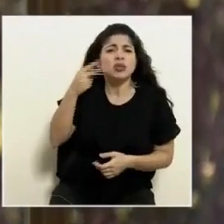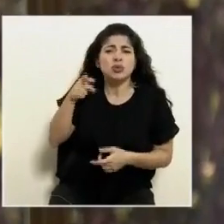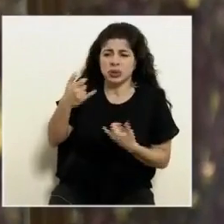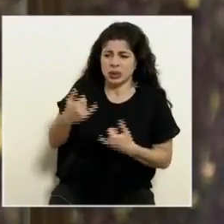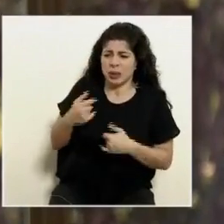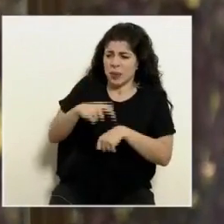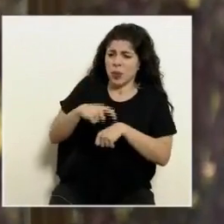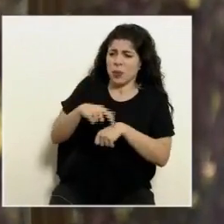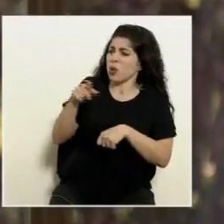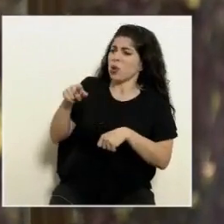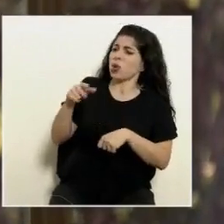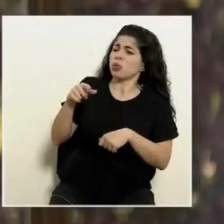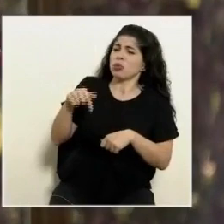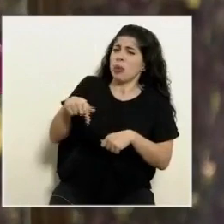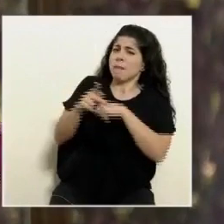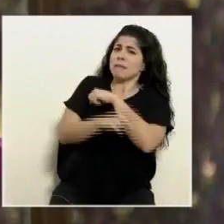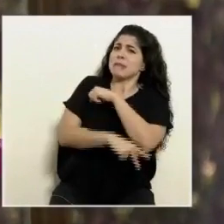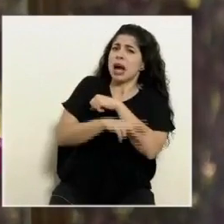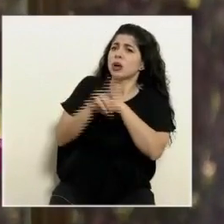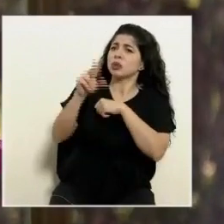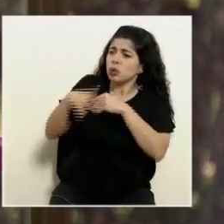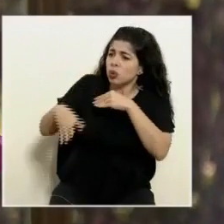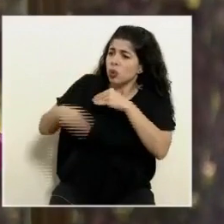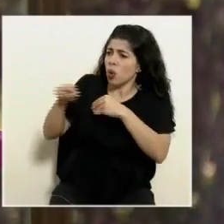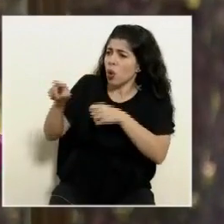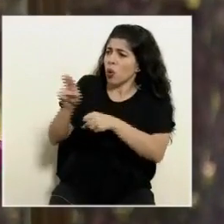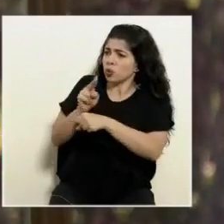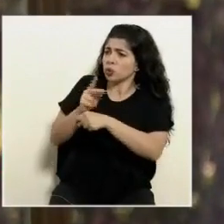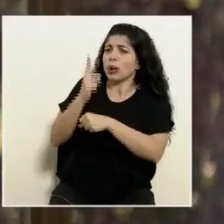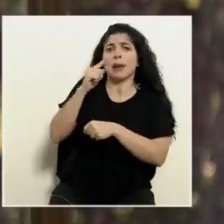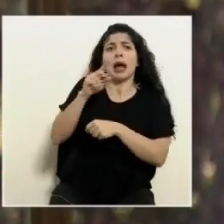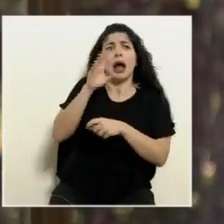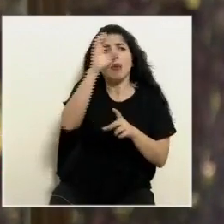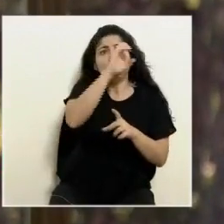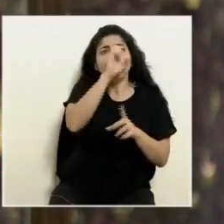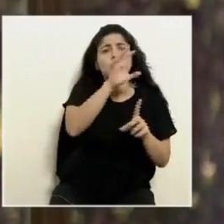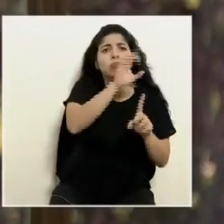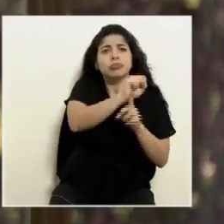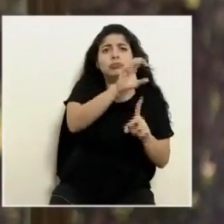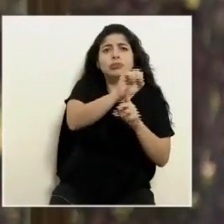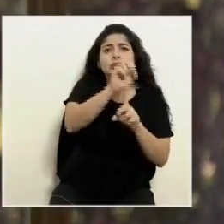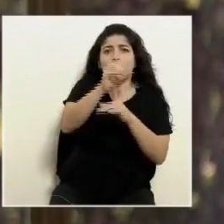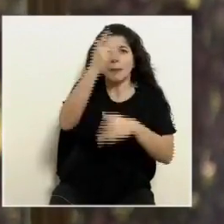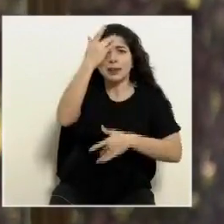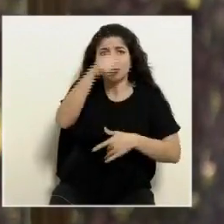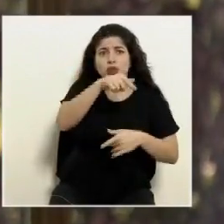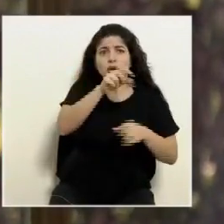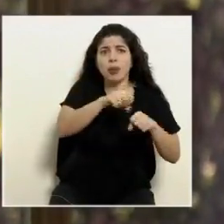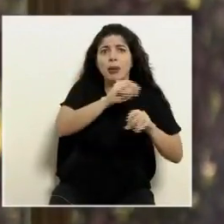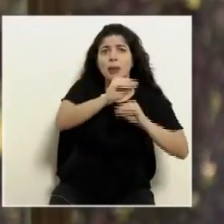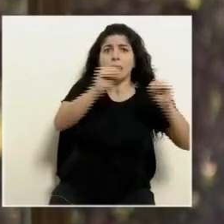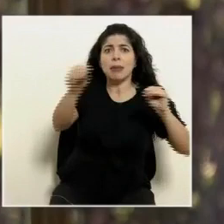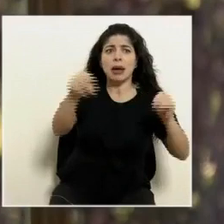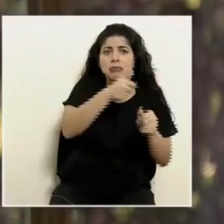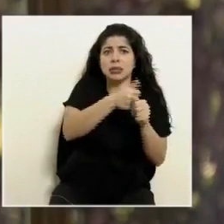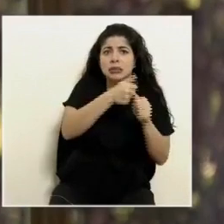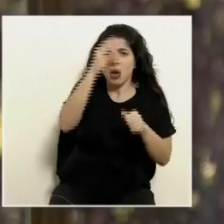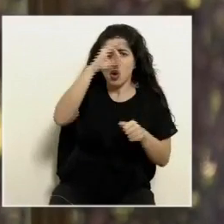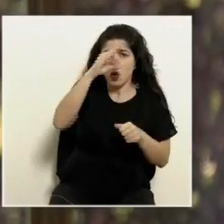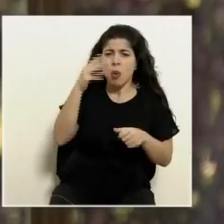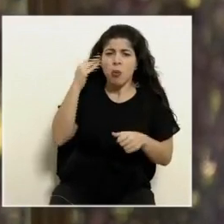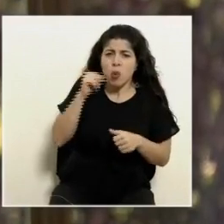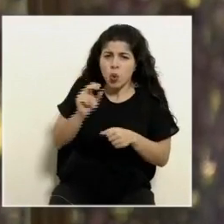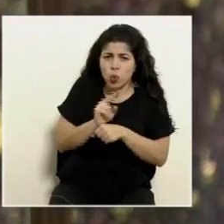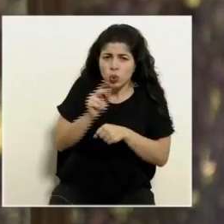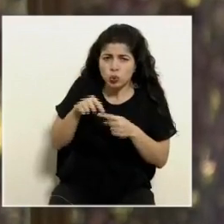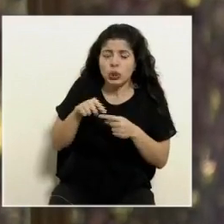está impidiendo que el país tenga más opciones para captar a todas esas personas que en este momento están contagiando y no se dan cuenta? La segunda